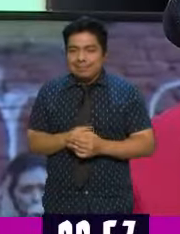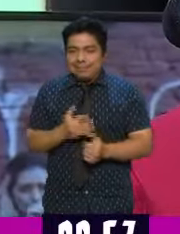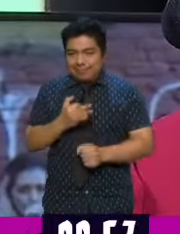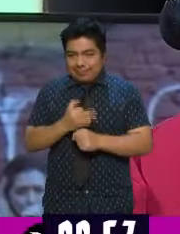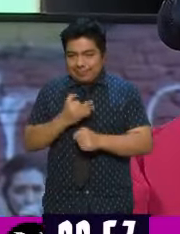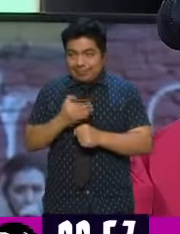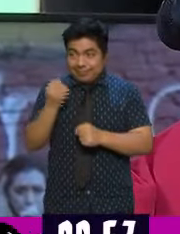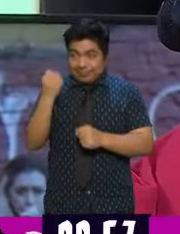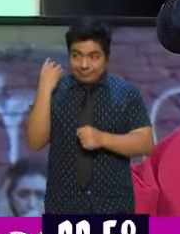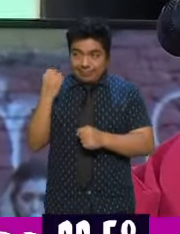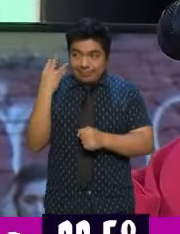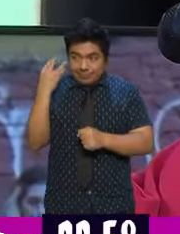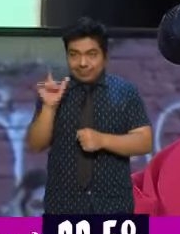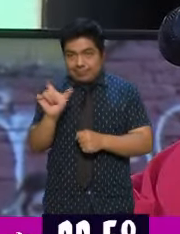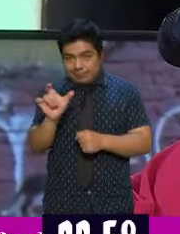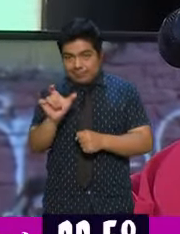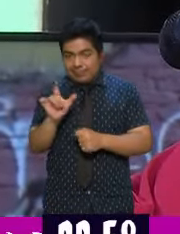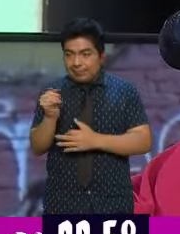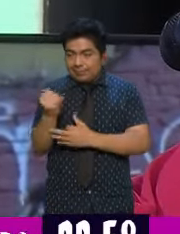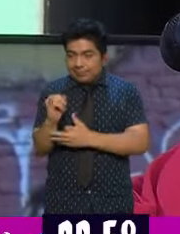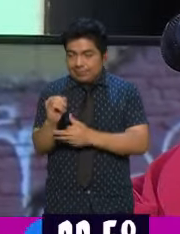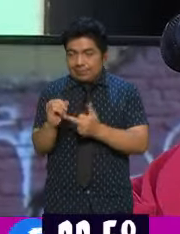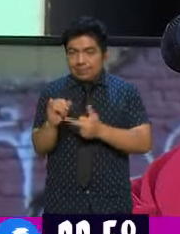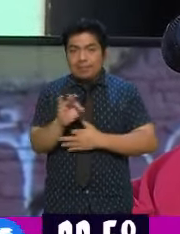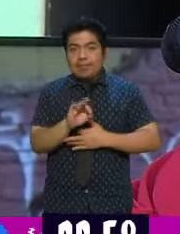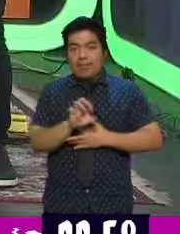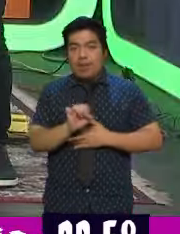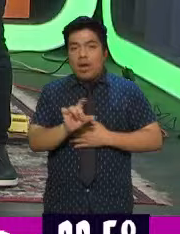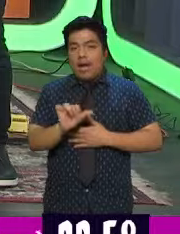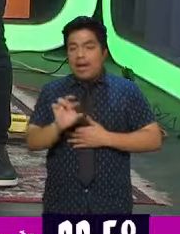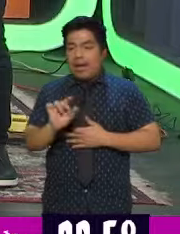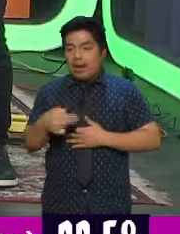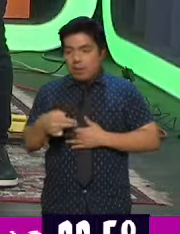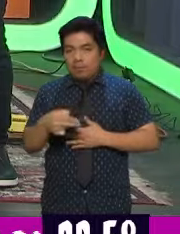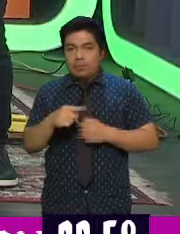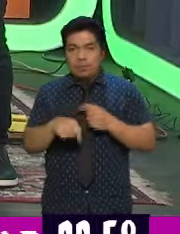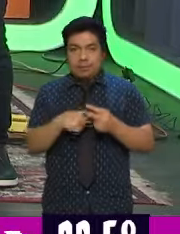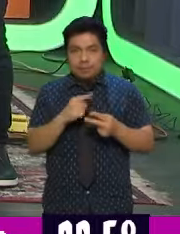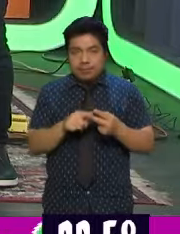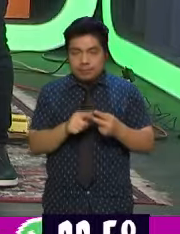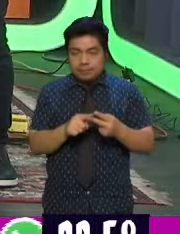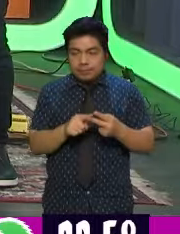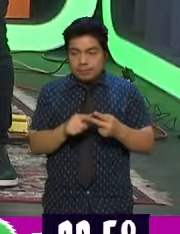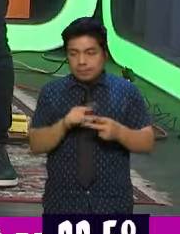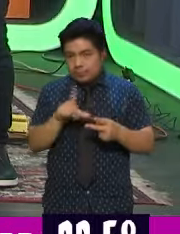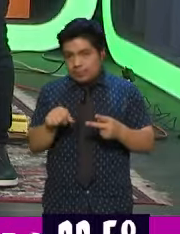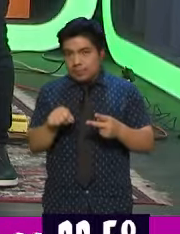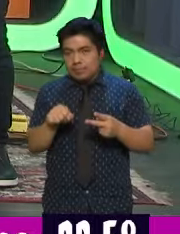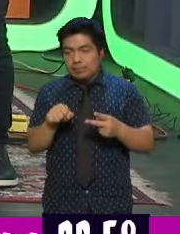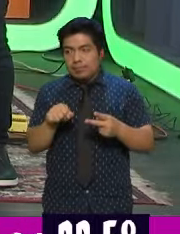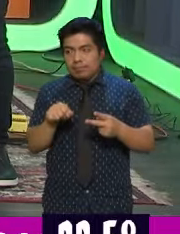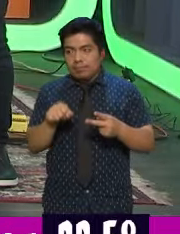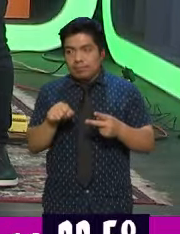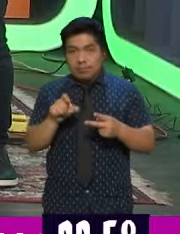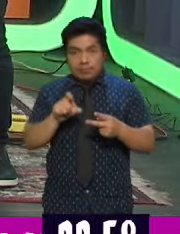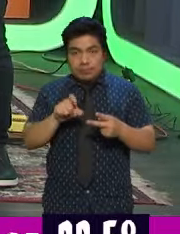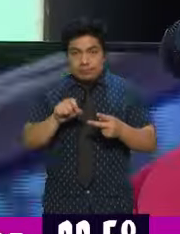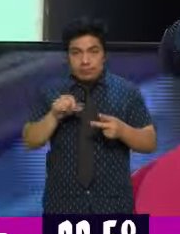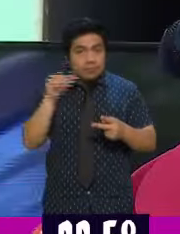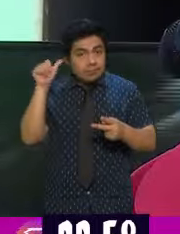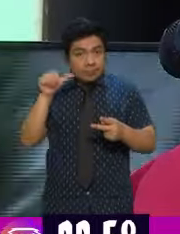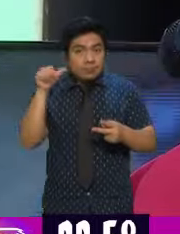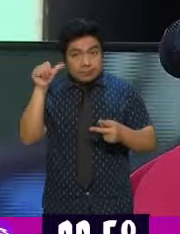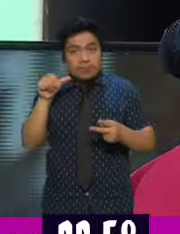Tenemos evento en junio en Faro Aragón, el 15 chido. De junio. Vamos a estar el 20 de